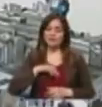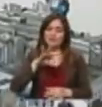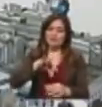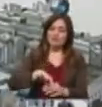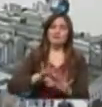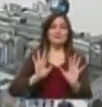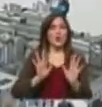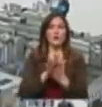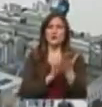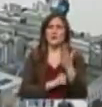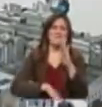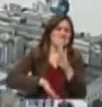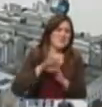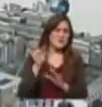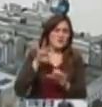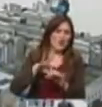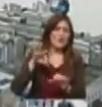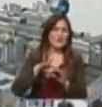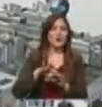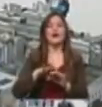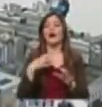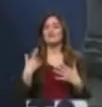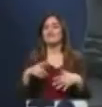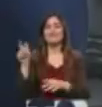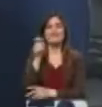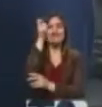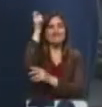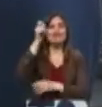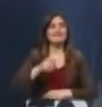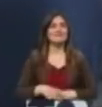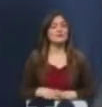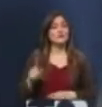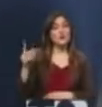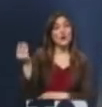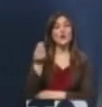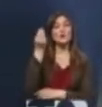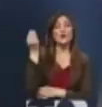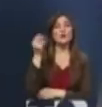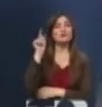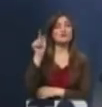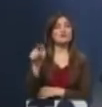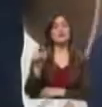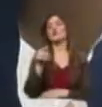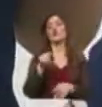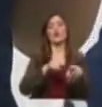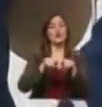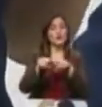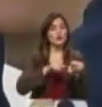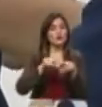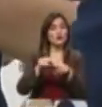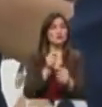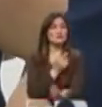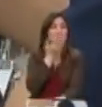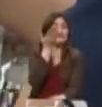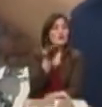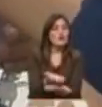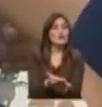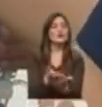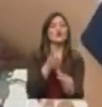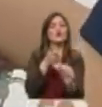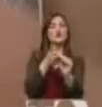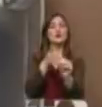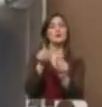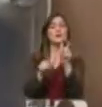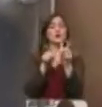y los proyectos más votados llegan a la final en México. Los jóvenes han llegado a esta etapa del concurso con una propuesta que busca ayudar